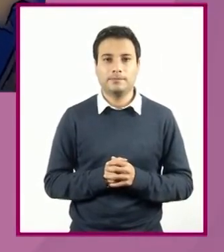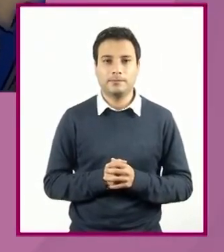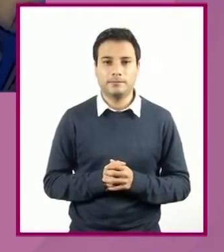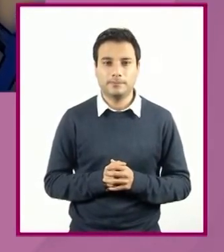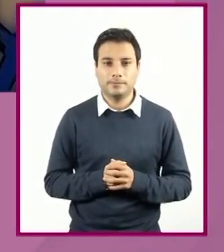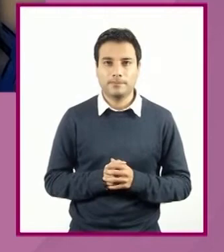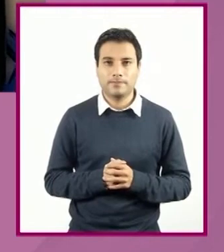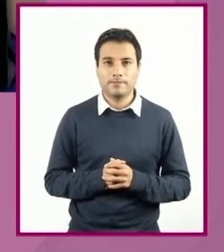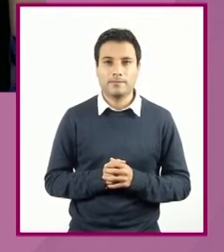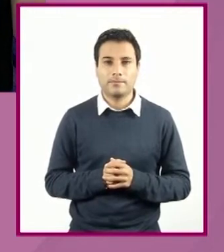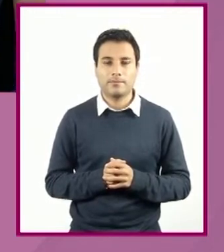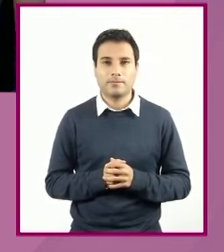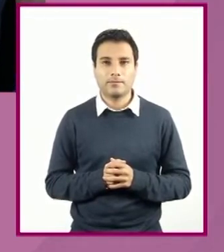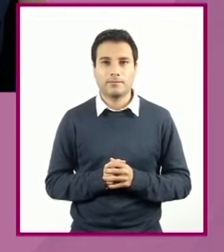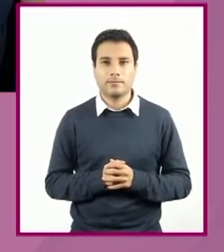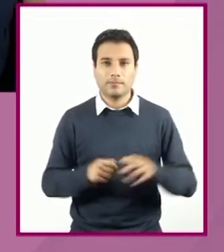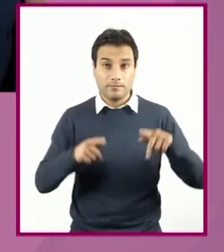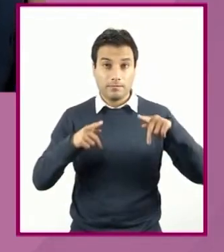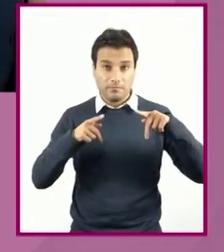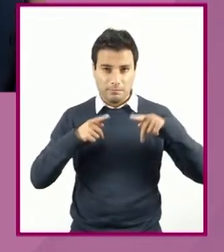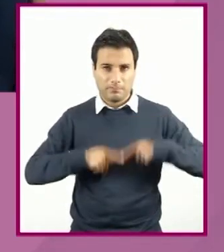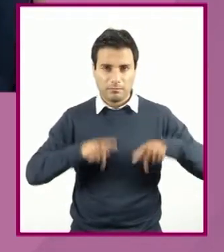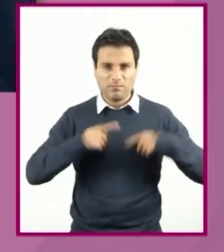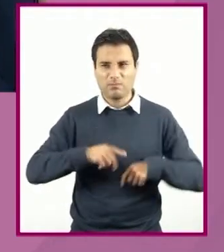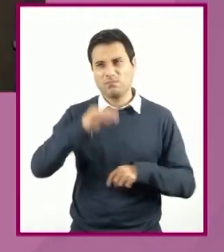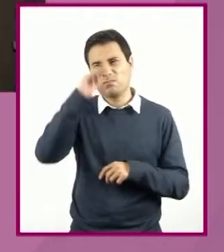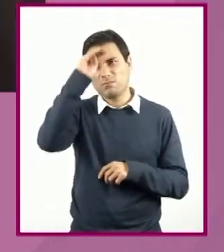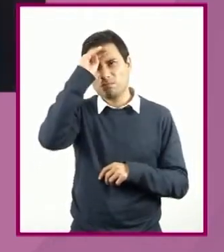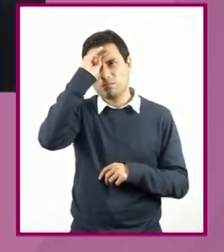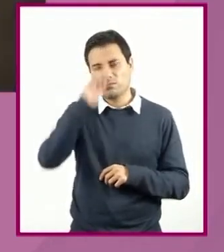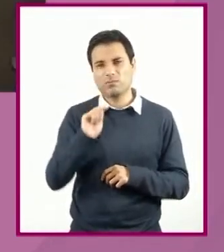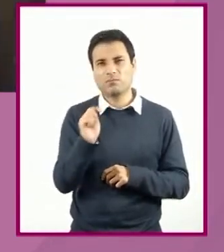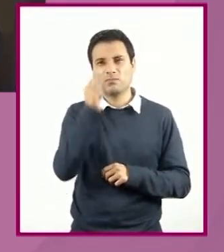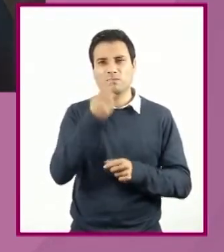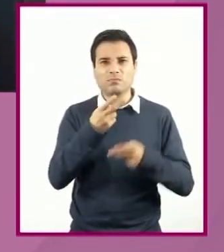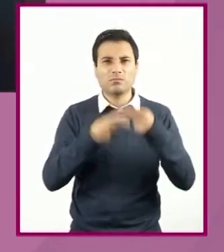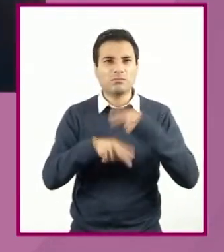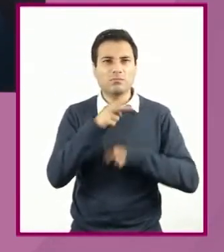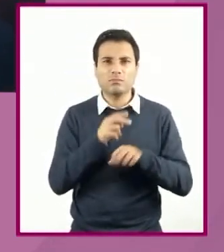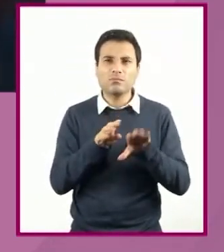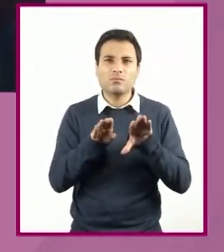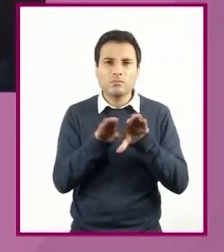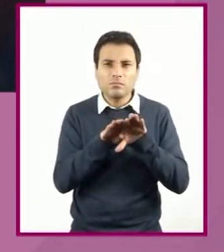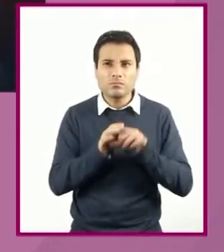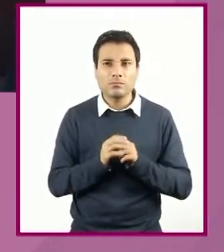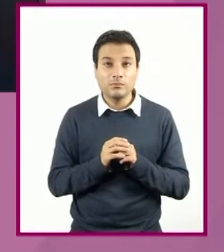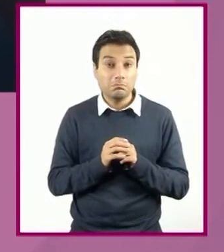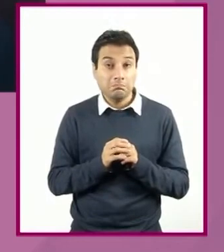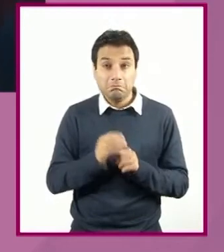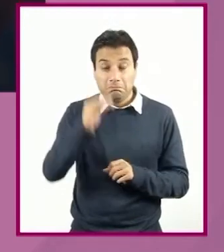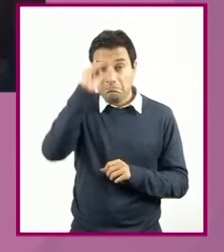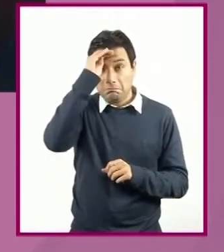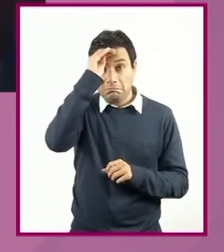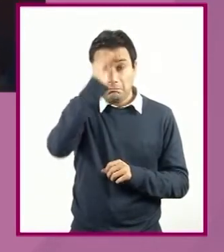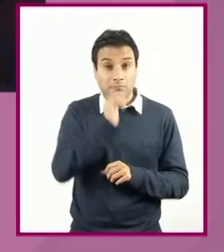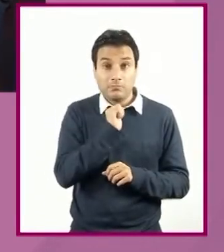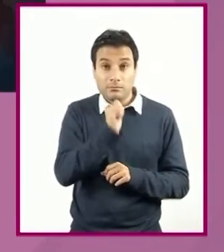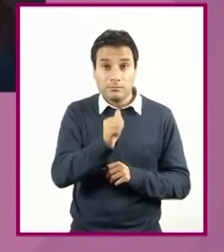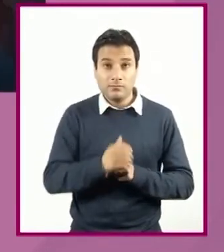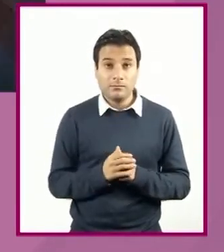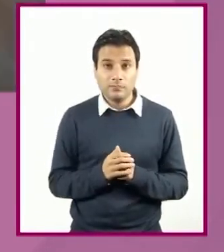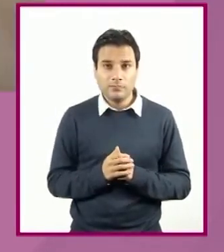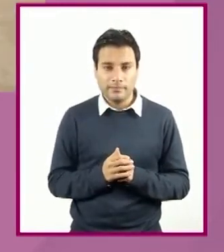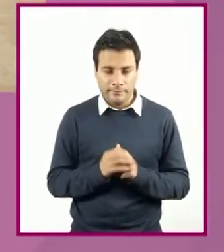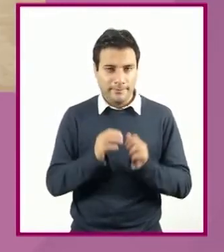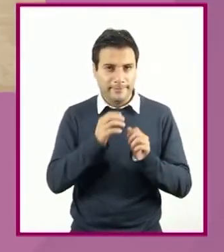Difícilmente nos ponemos a pensar de dónde vienen los inventos tecnológicos que hoy nos facilitan tantas cosas de forma rutinaria. Y si